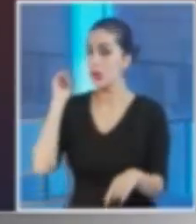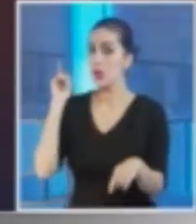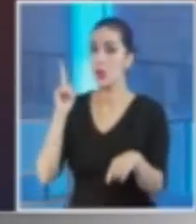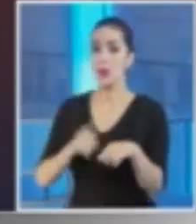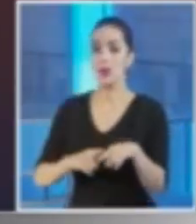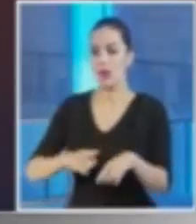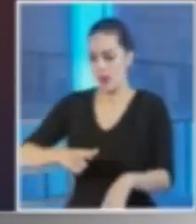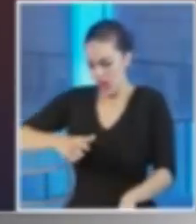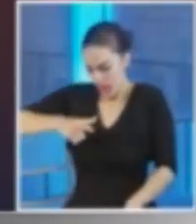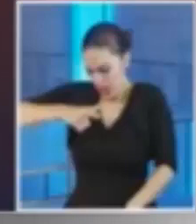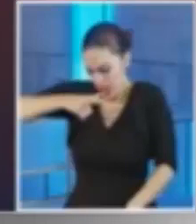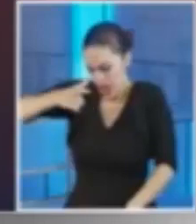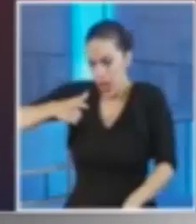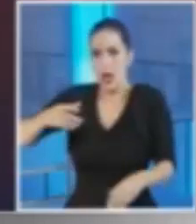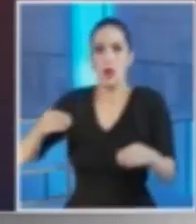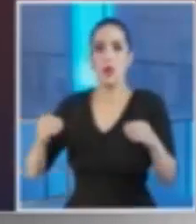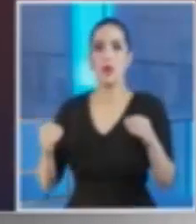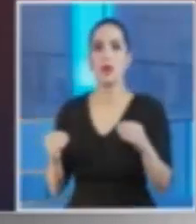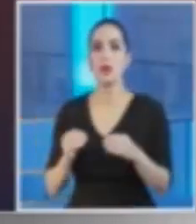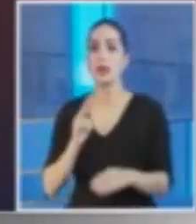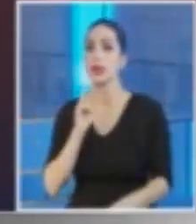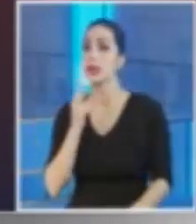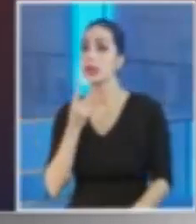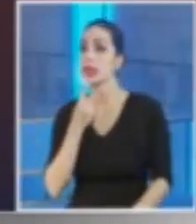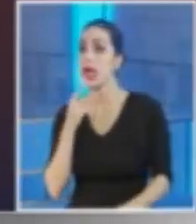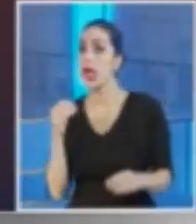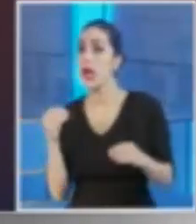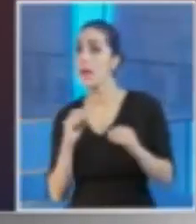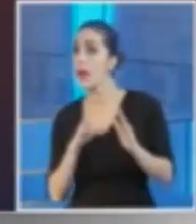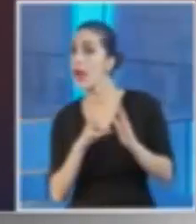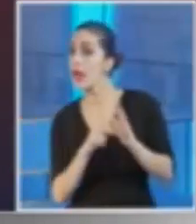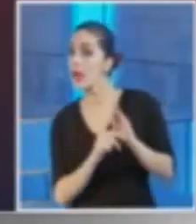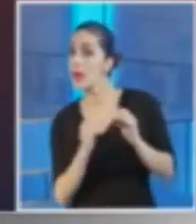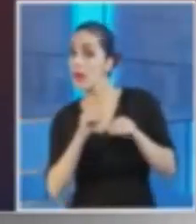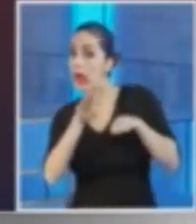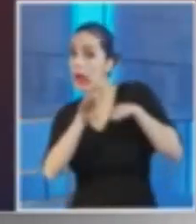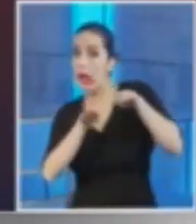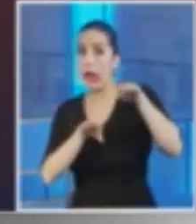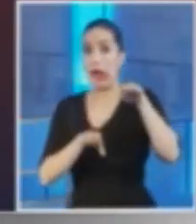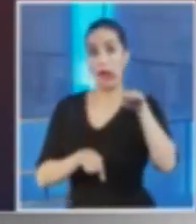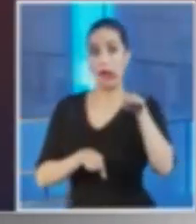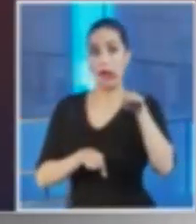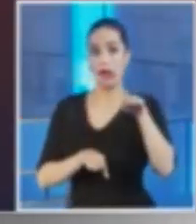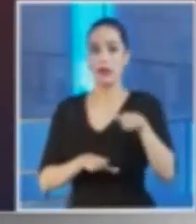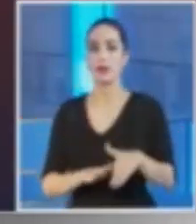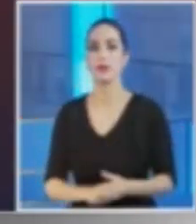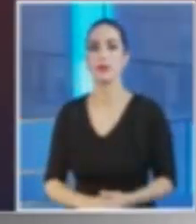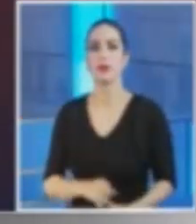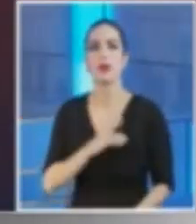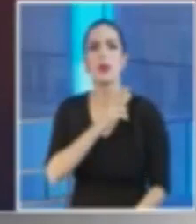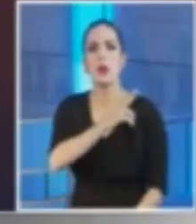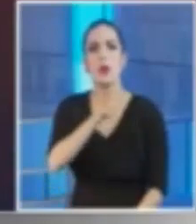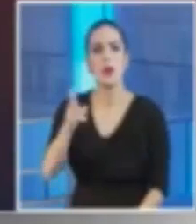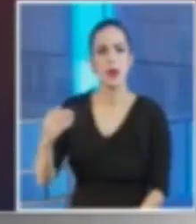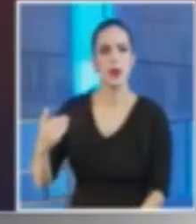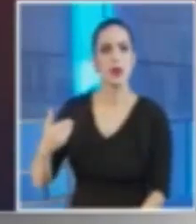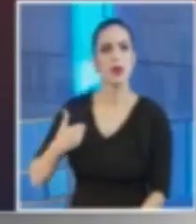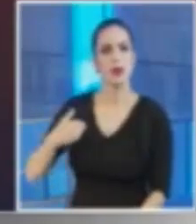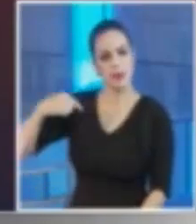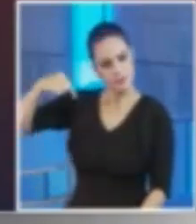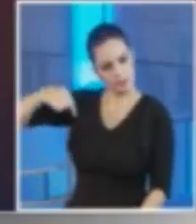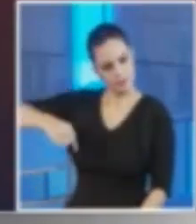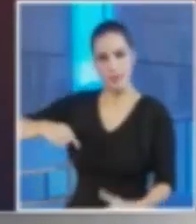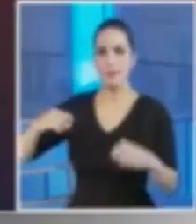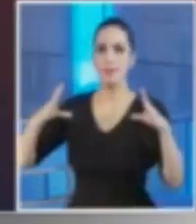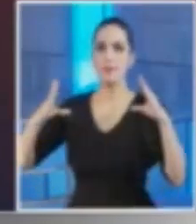podemos dar el lujo de más engaños, de más atracos, de más desigualdad. Ustedes tienen esta